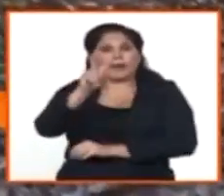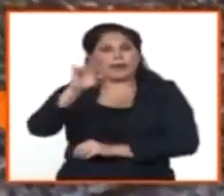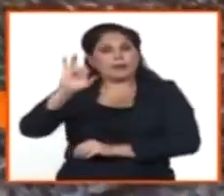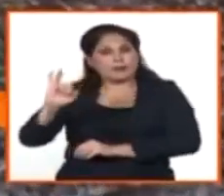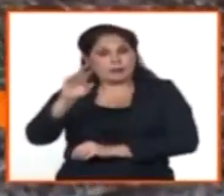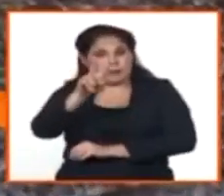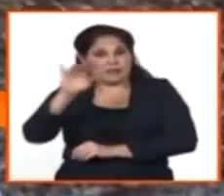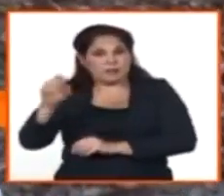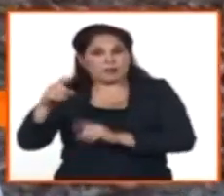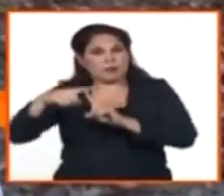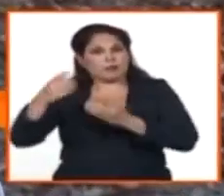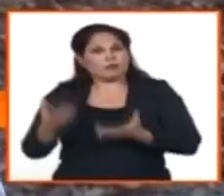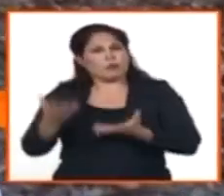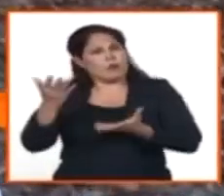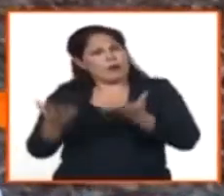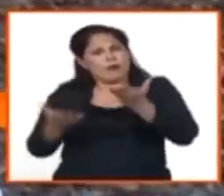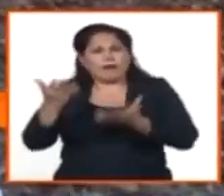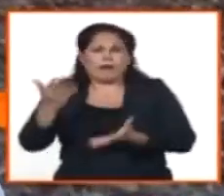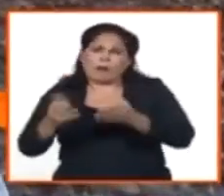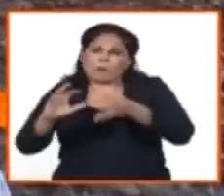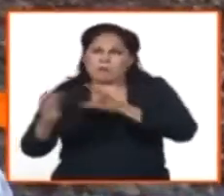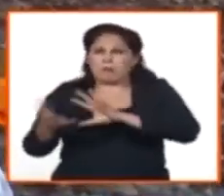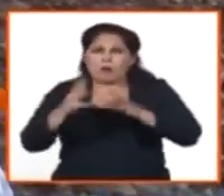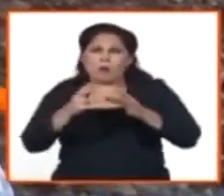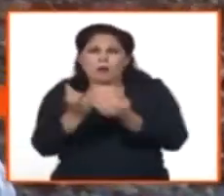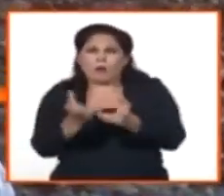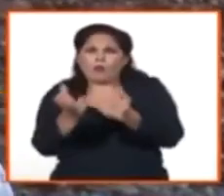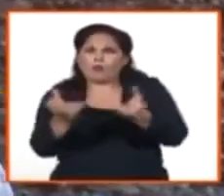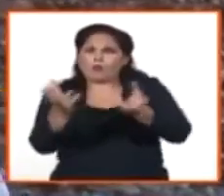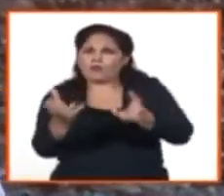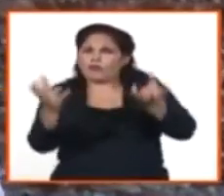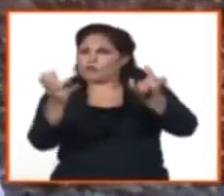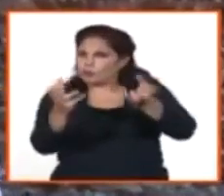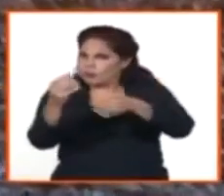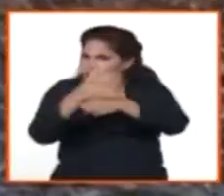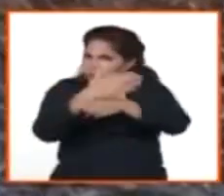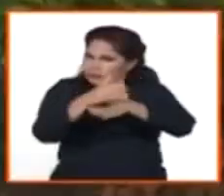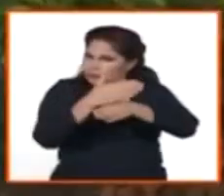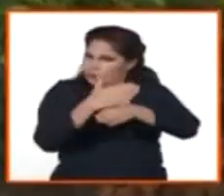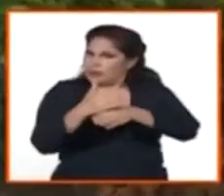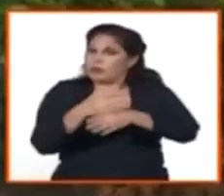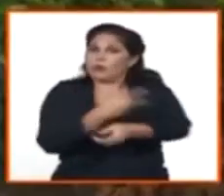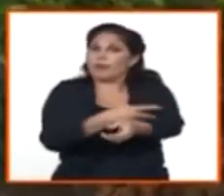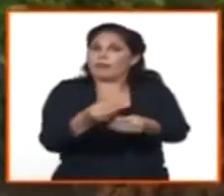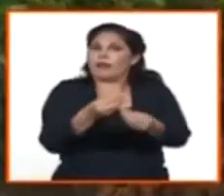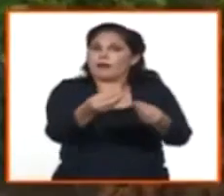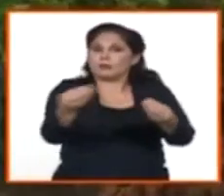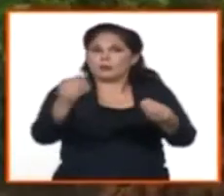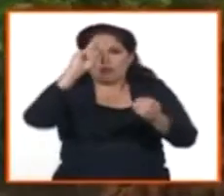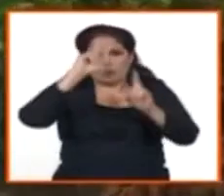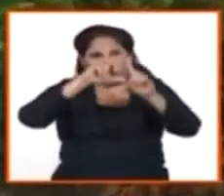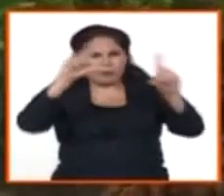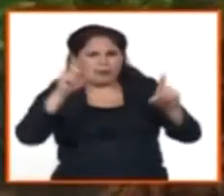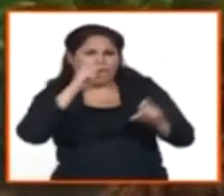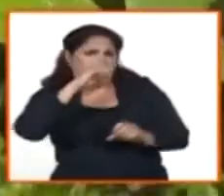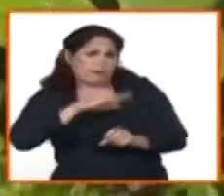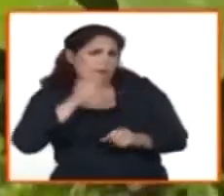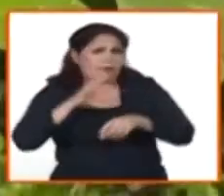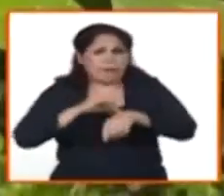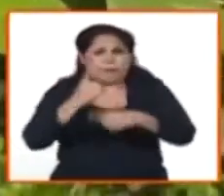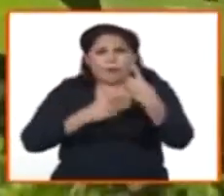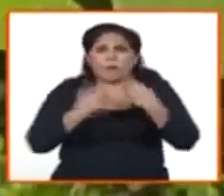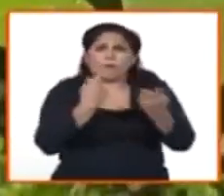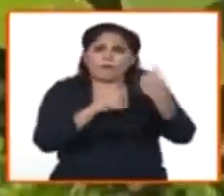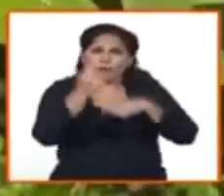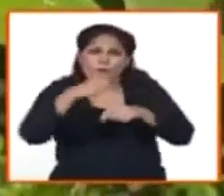27 toneladas y pico, más o menos 27.2 toneladas. Le hicimos varias donaciones a los hospitales y vendimos una